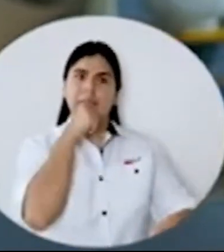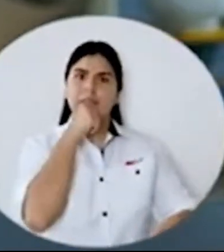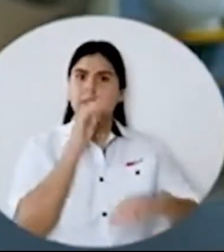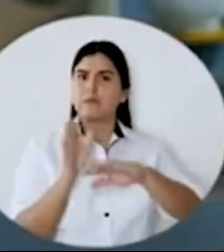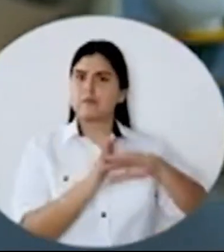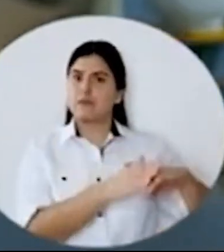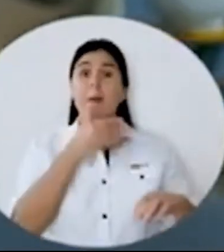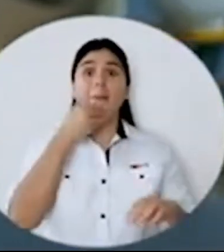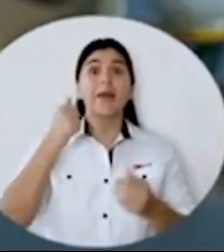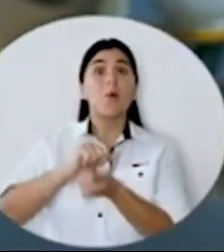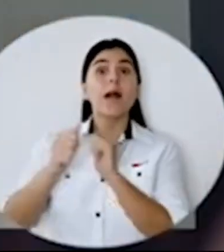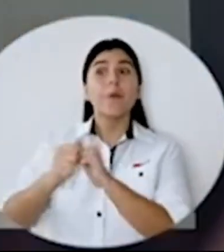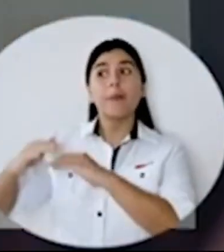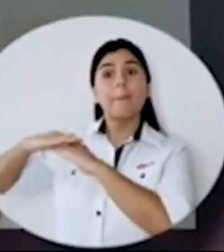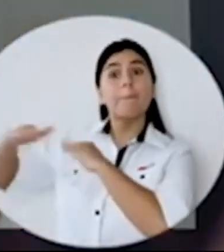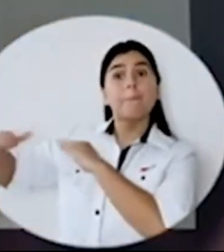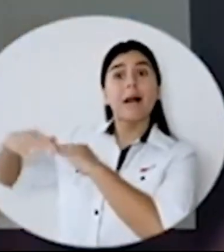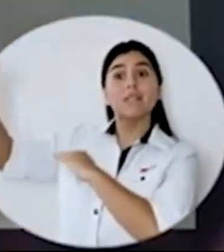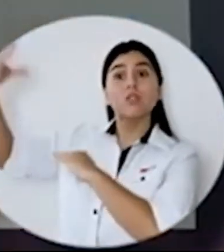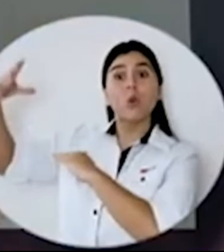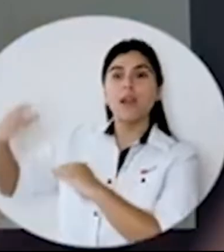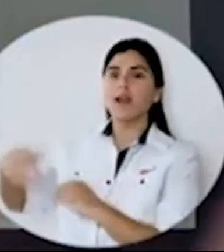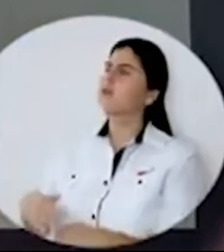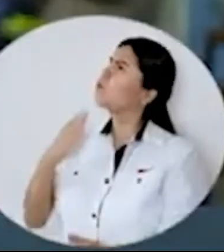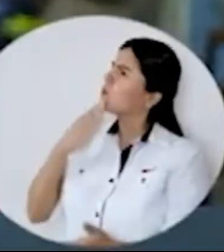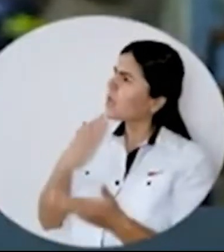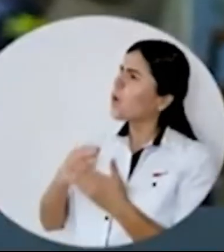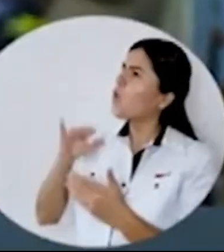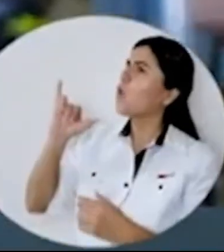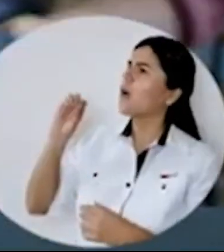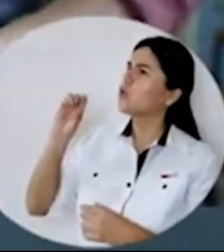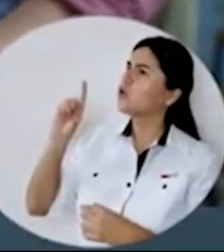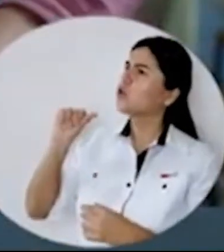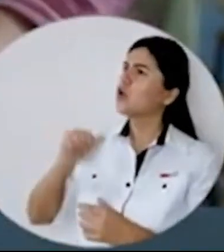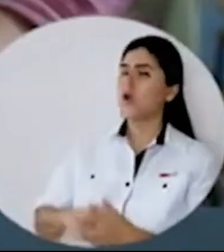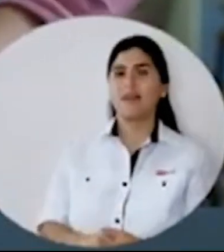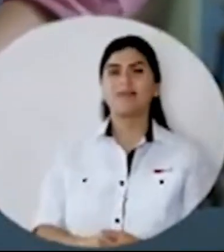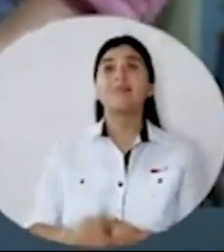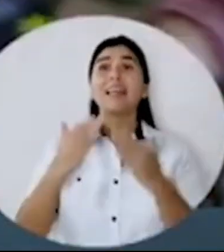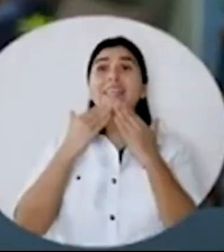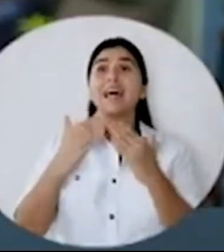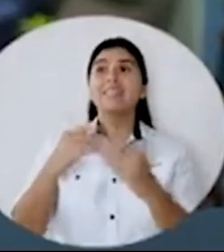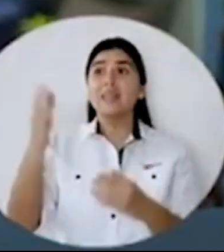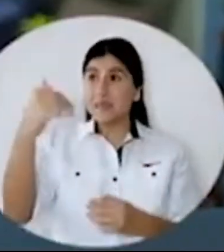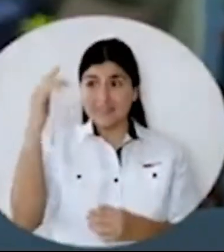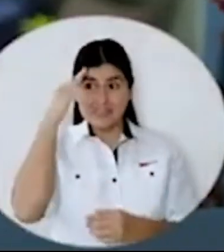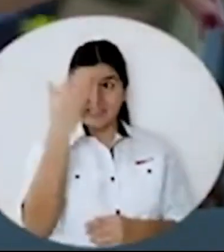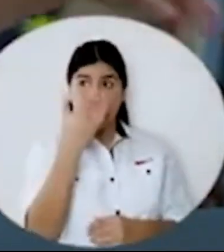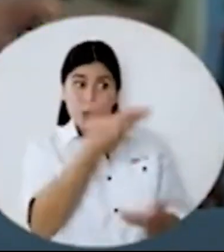por uno con panel solar. ¡Ay, qué bueno, Yola! Ay,